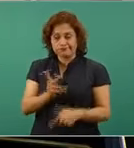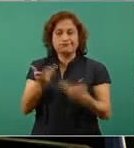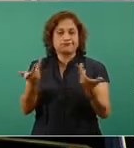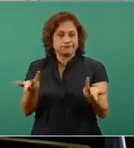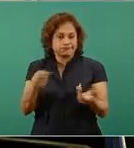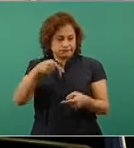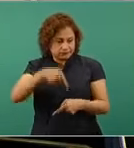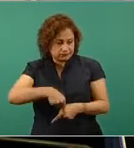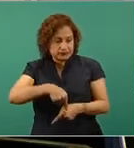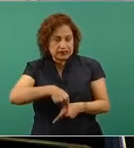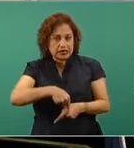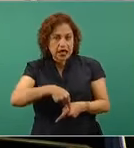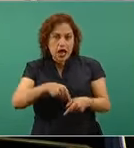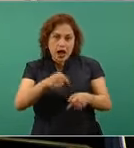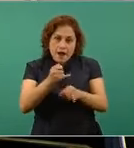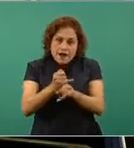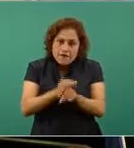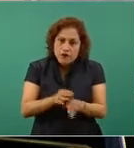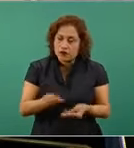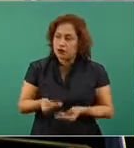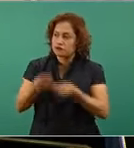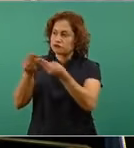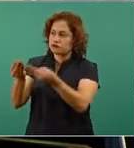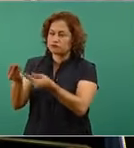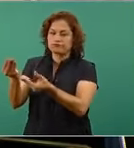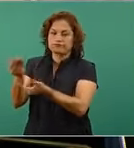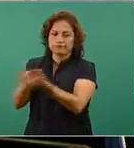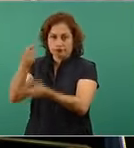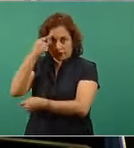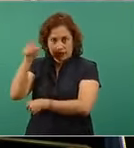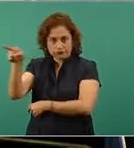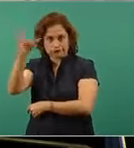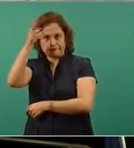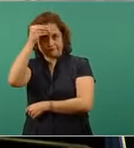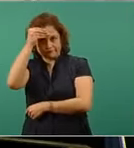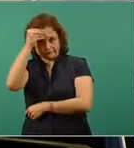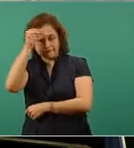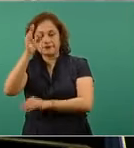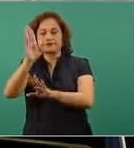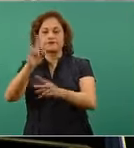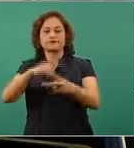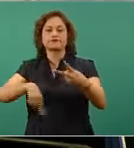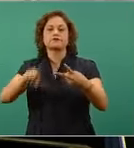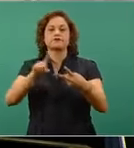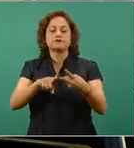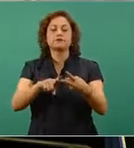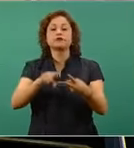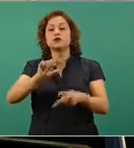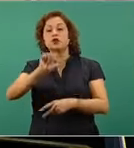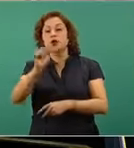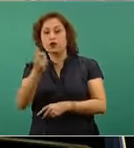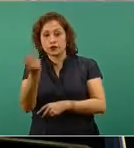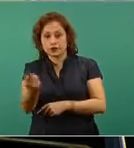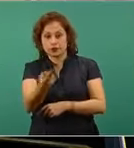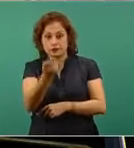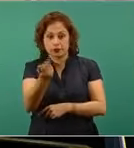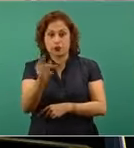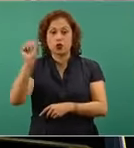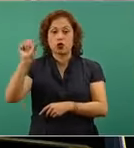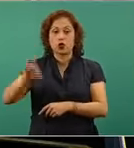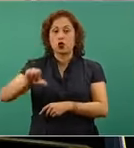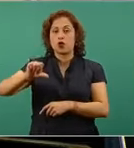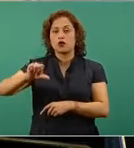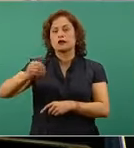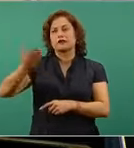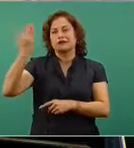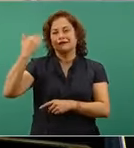Entonces, esa sería una primera parte de la pregunta. Y la segunda, el doctor Ruy informó, bueno, ya hace varias